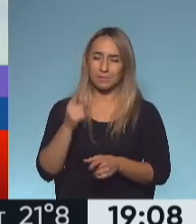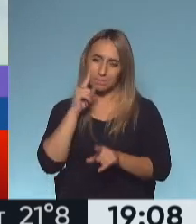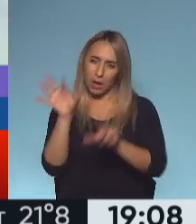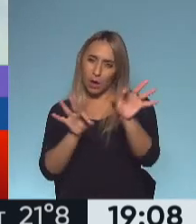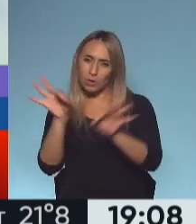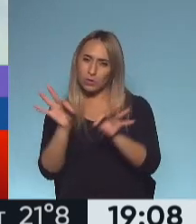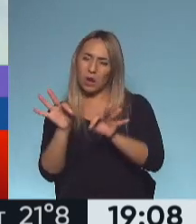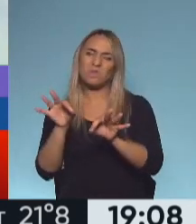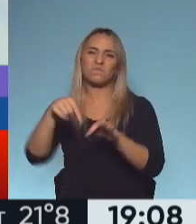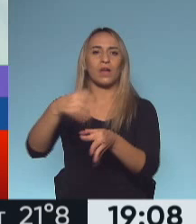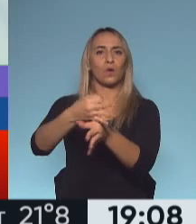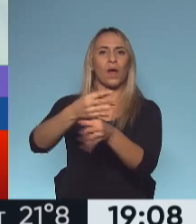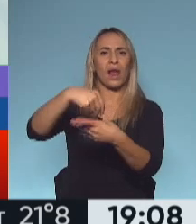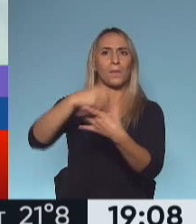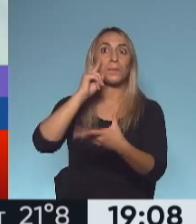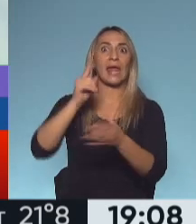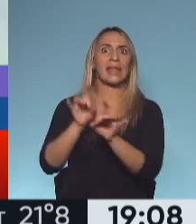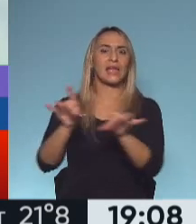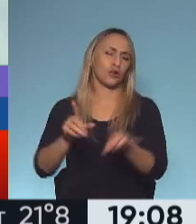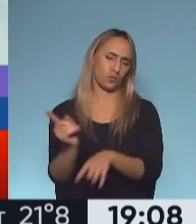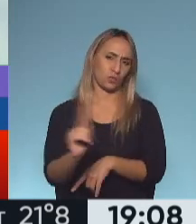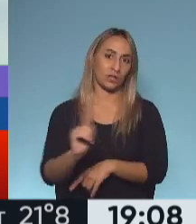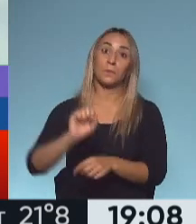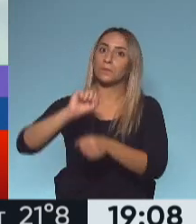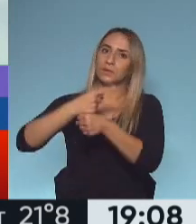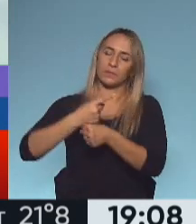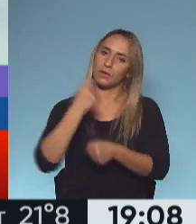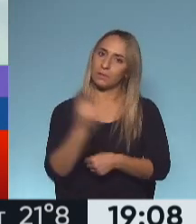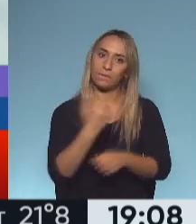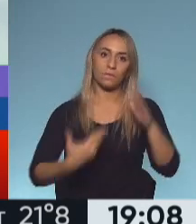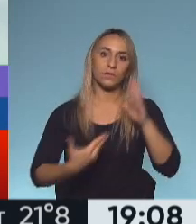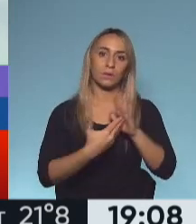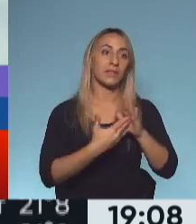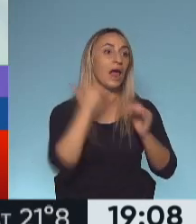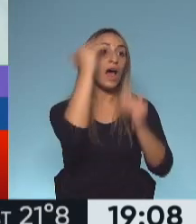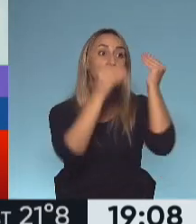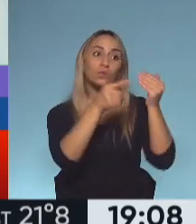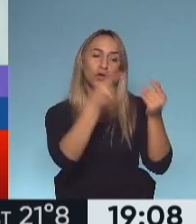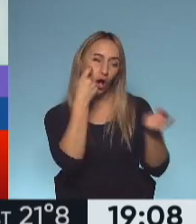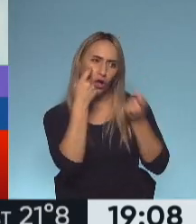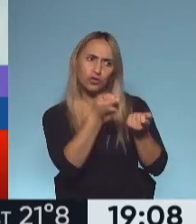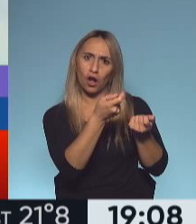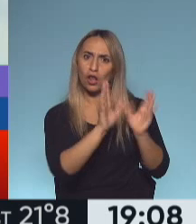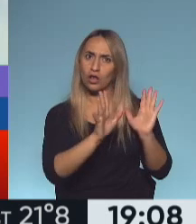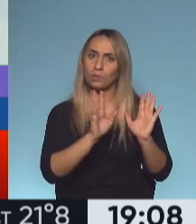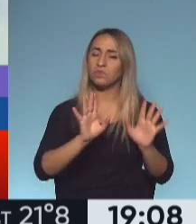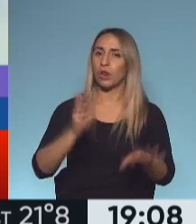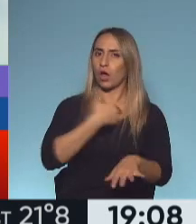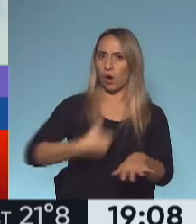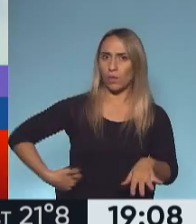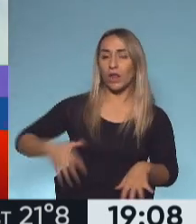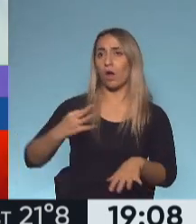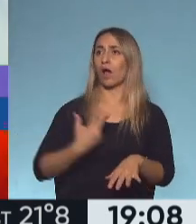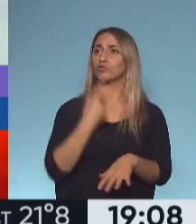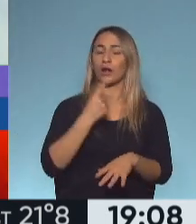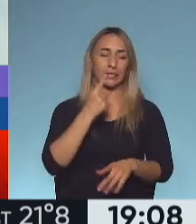más peligroso. Primero tenemos que lograr controlar las conductas sociales de los adultos. Y eso no lo puede hacer solo el gobierno ni la